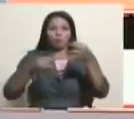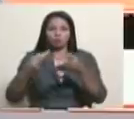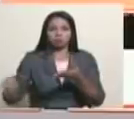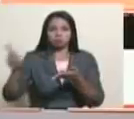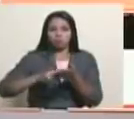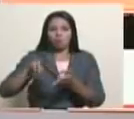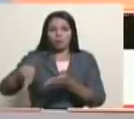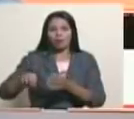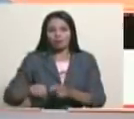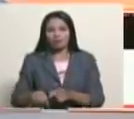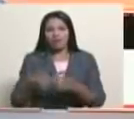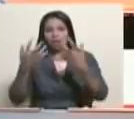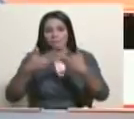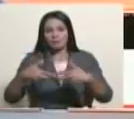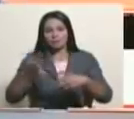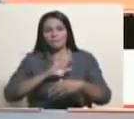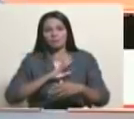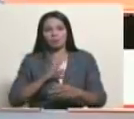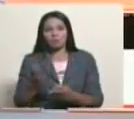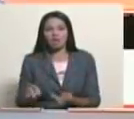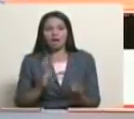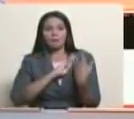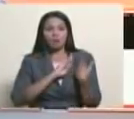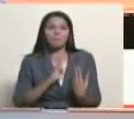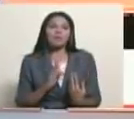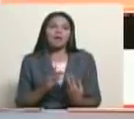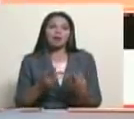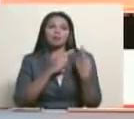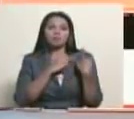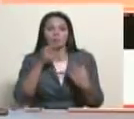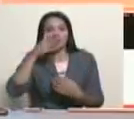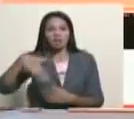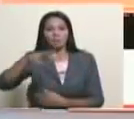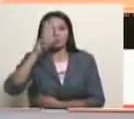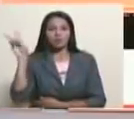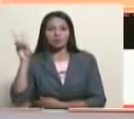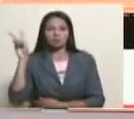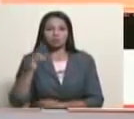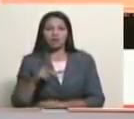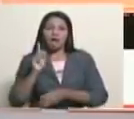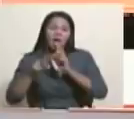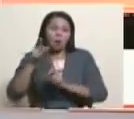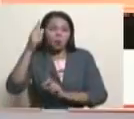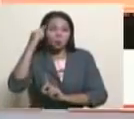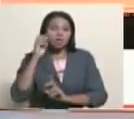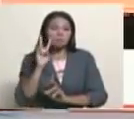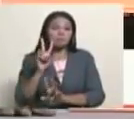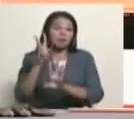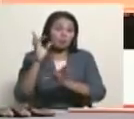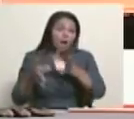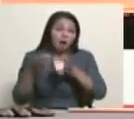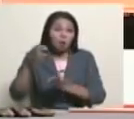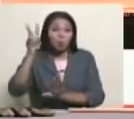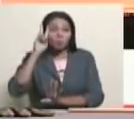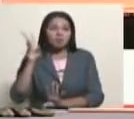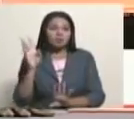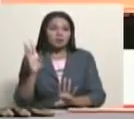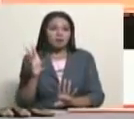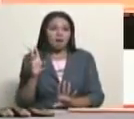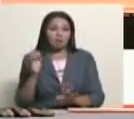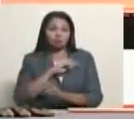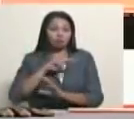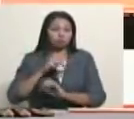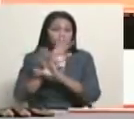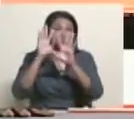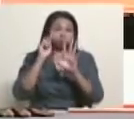regresaría a la empresa, a sus legítimos dueños, el pueblo de Venezuela. Algún día lo veremos, algún día, dentro de tantos milagros que nos